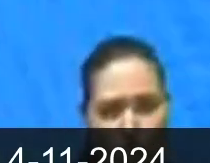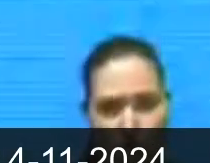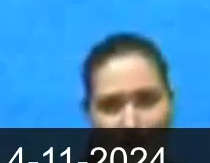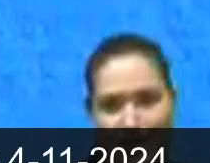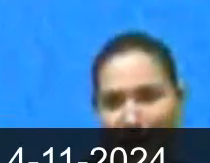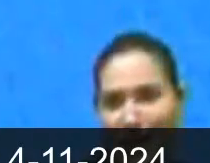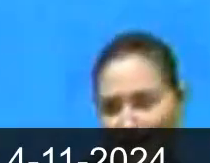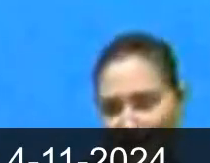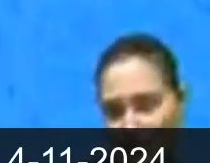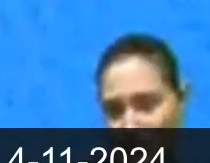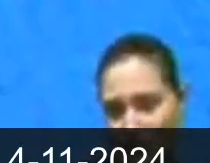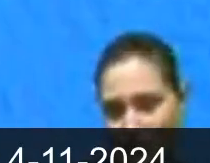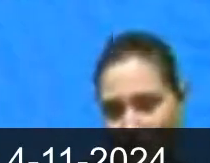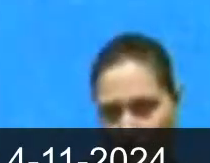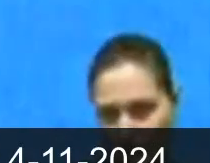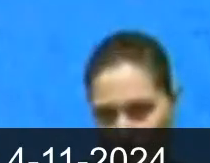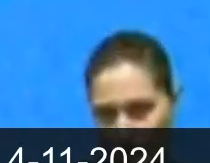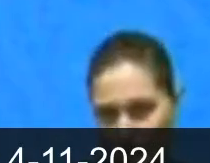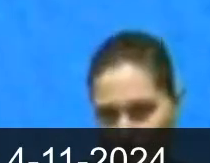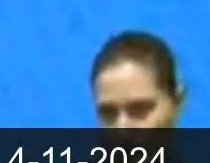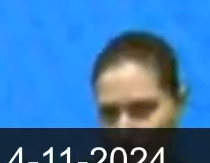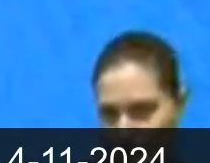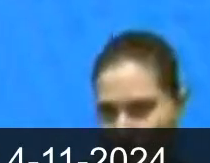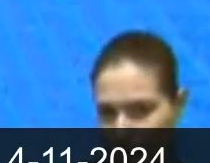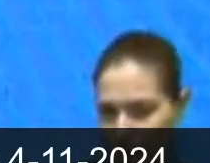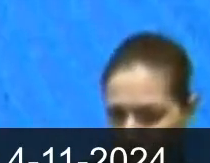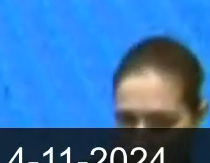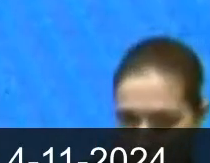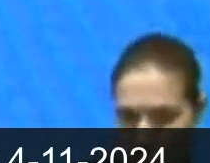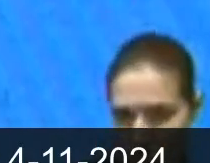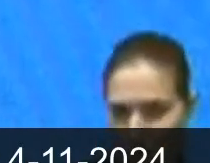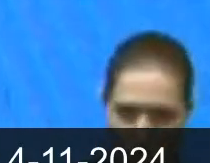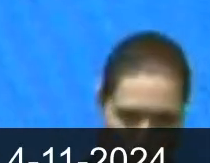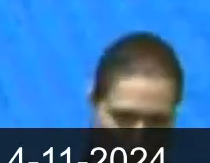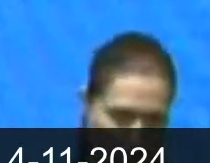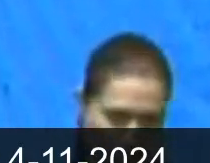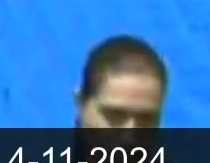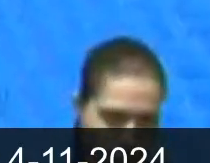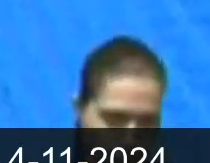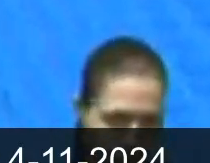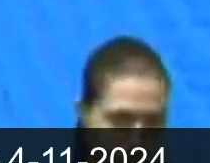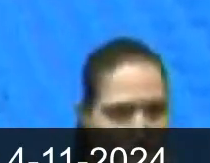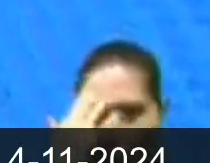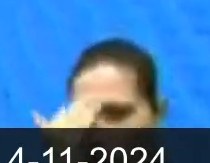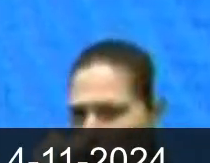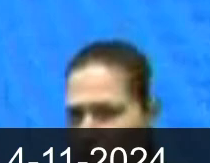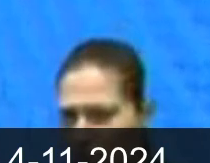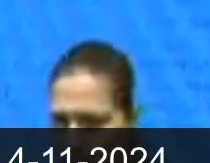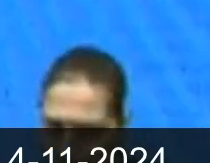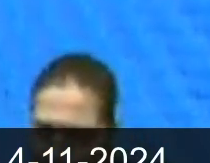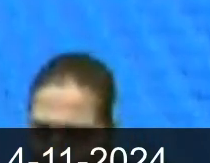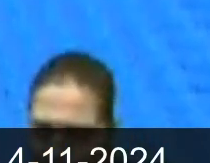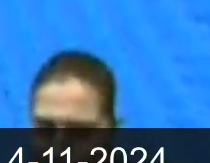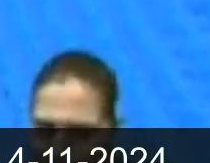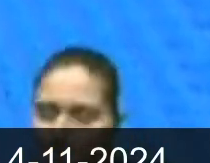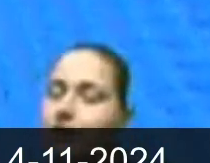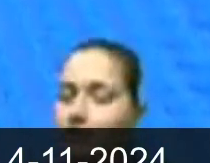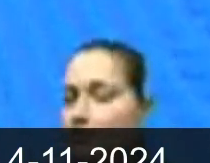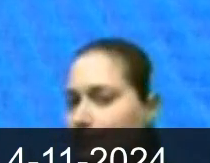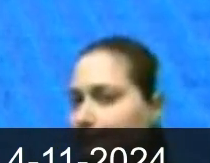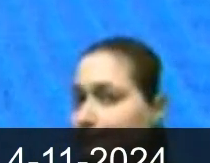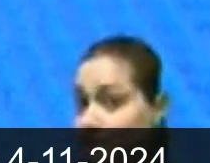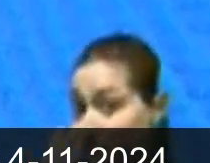Caribe Occidental. ¿Por qué había que estar con un seguimiento continuo?